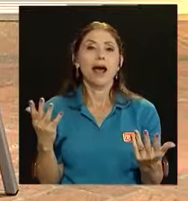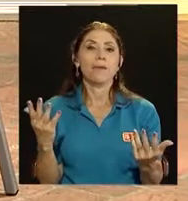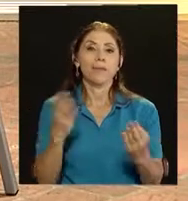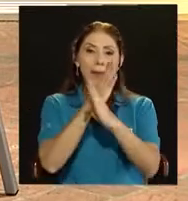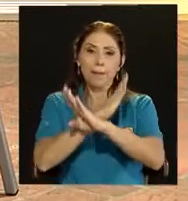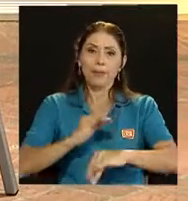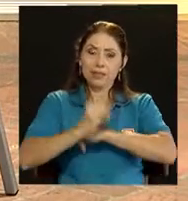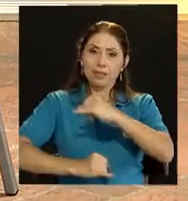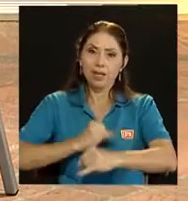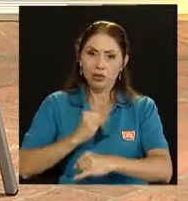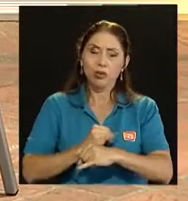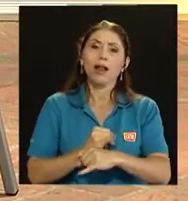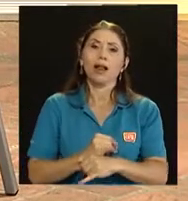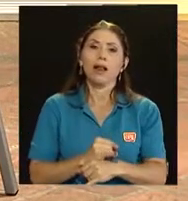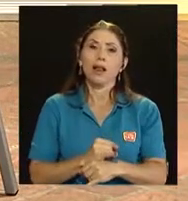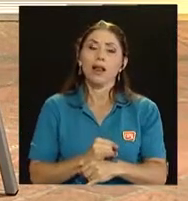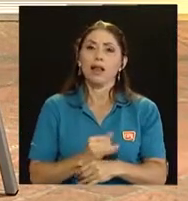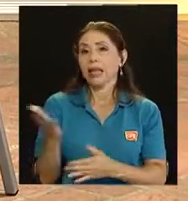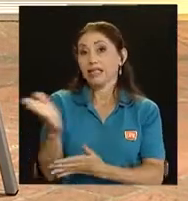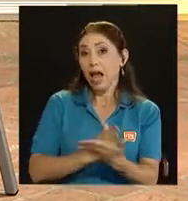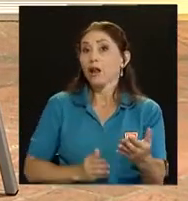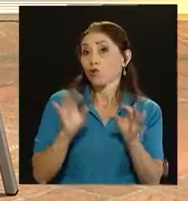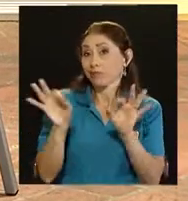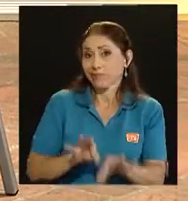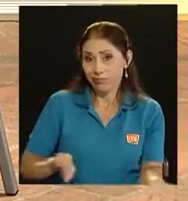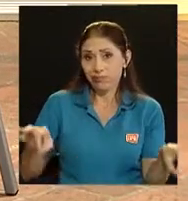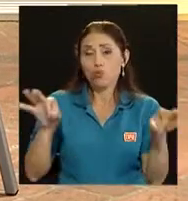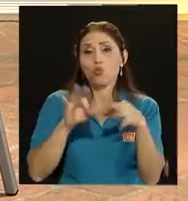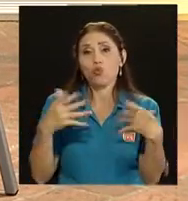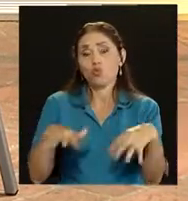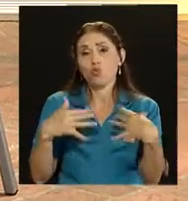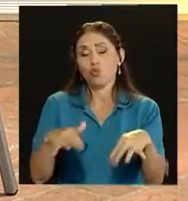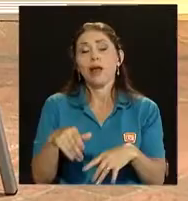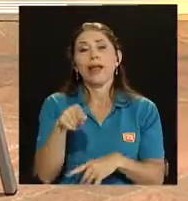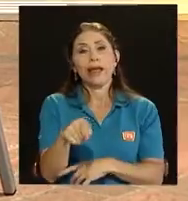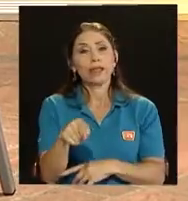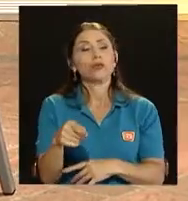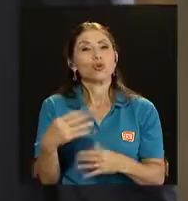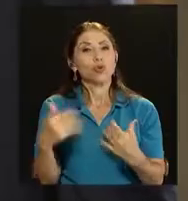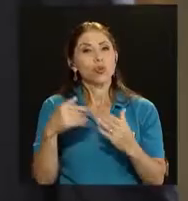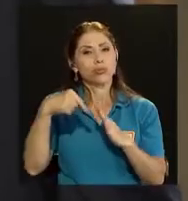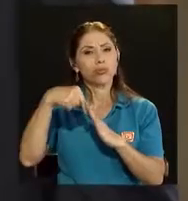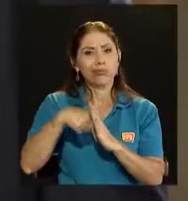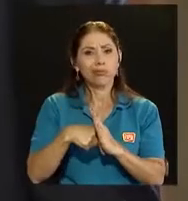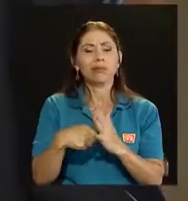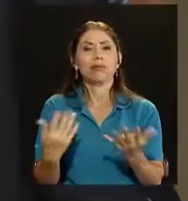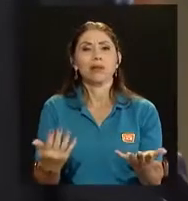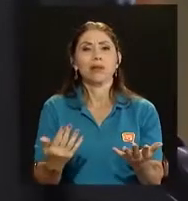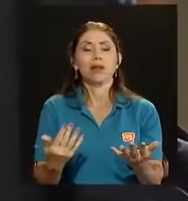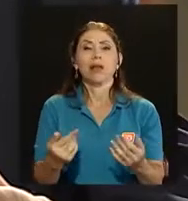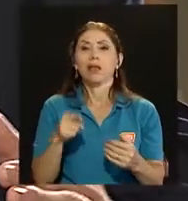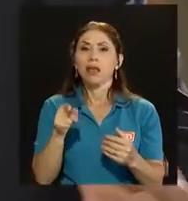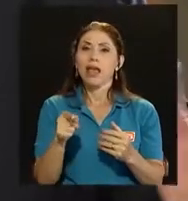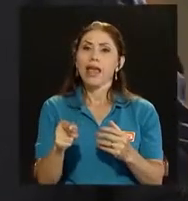paz internacional es algo que pesa este concepto, que